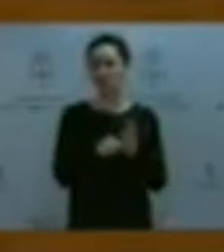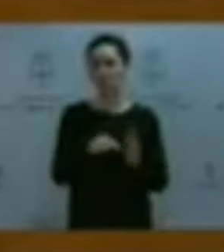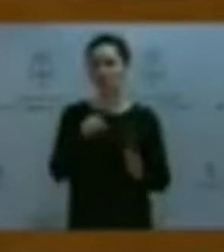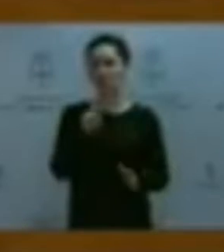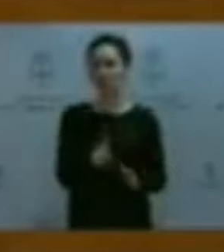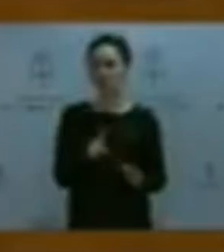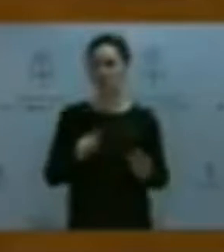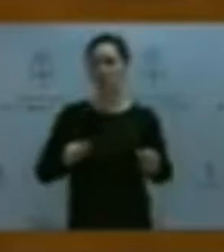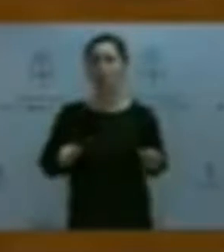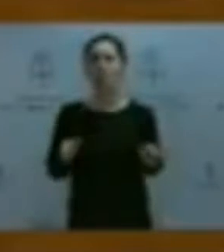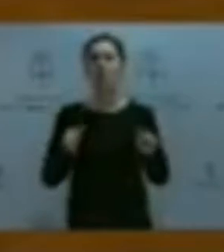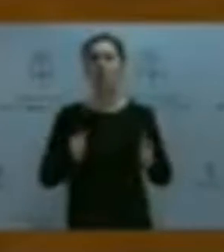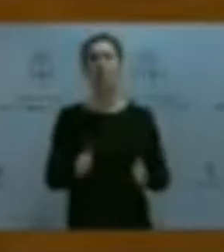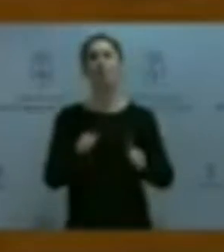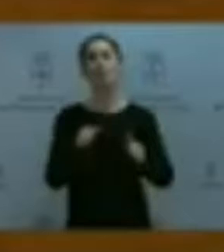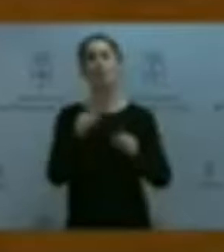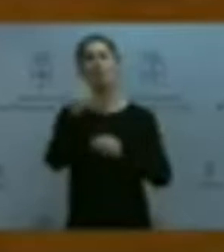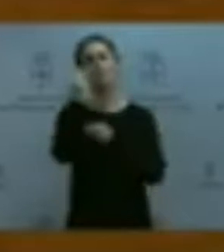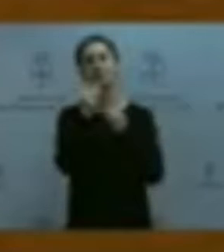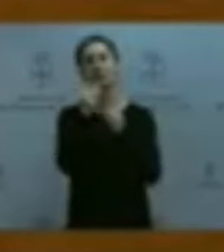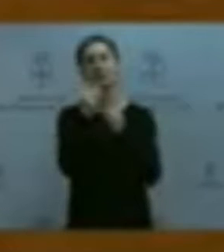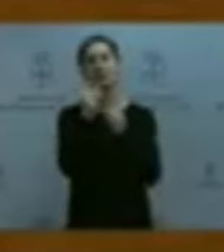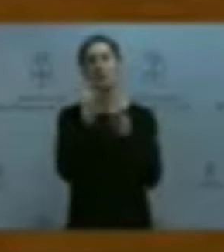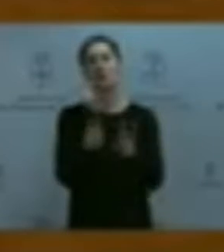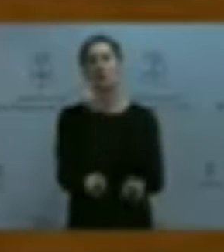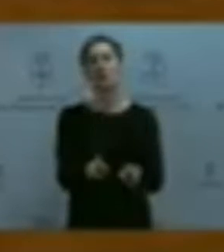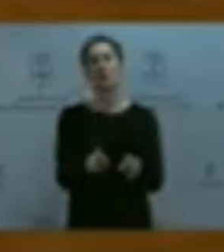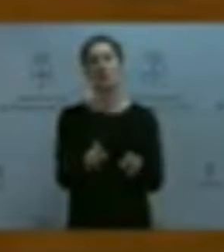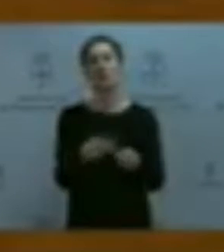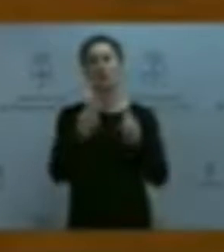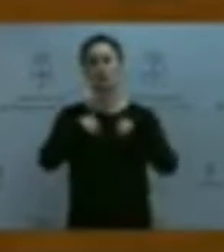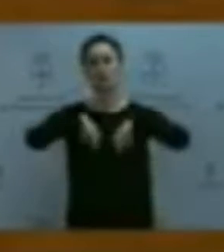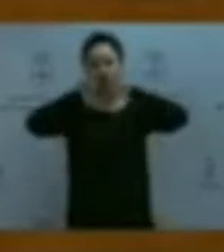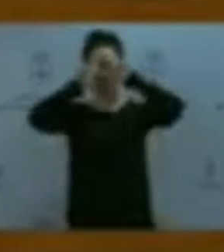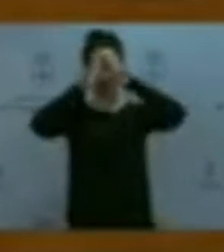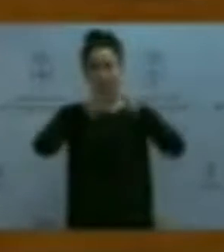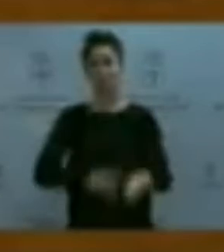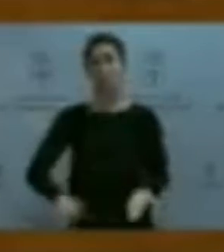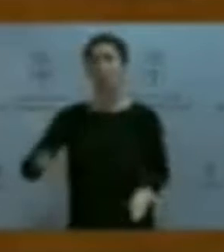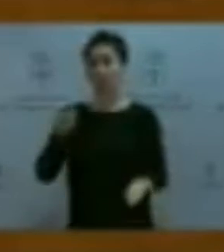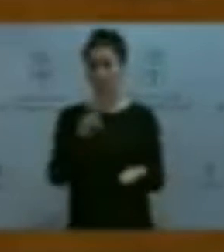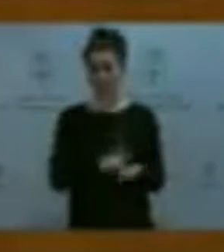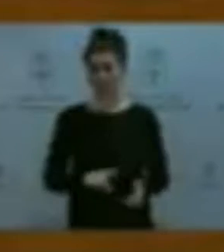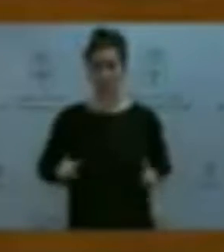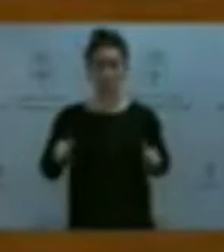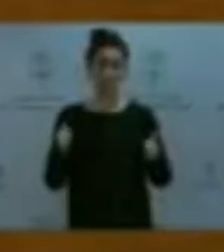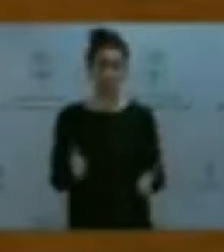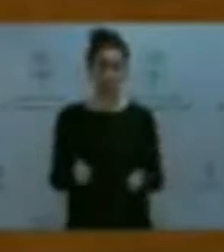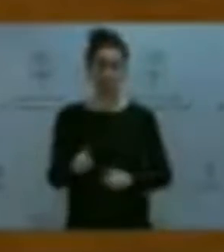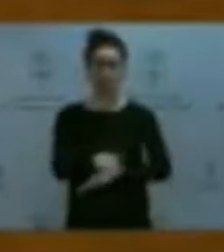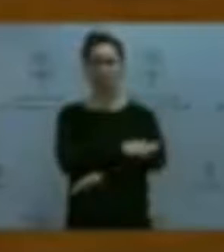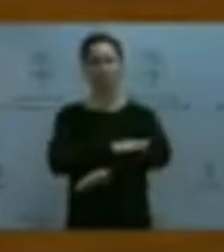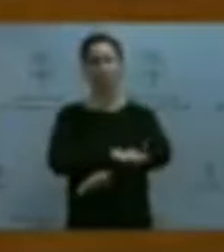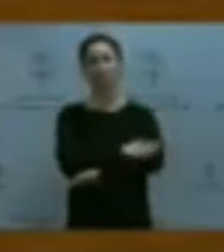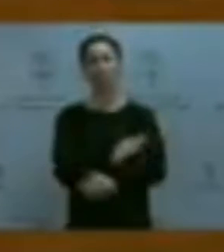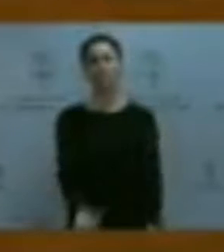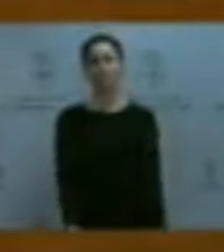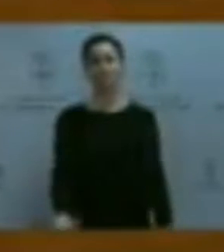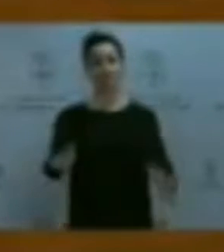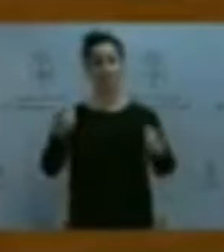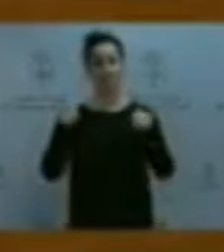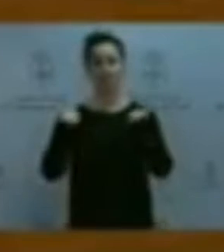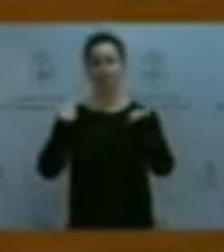hospital. Cuando se inició, un gobierno responsable, ya se lo dije en otra ocasión, debería haber previsto un plan viable y